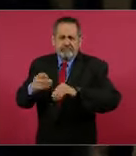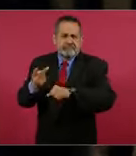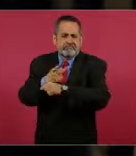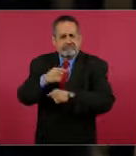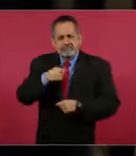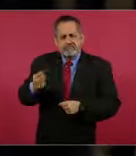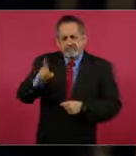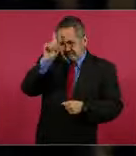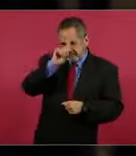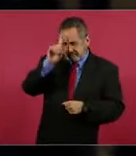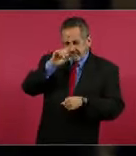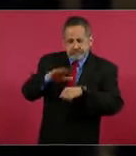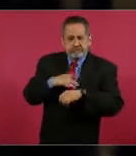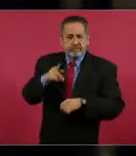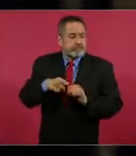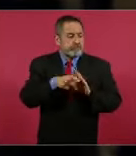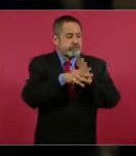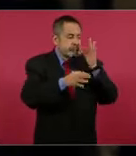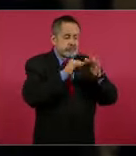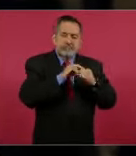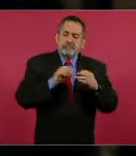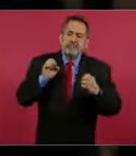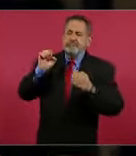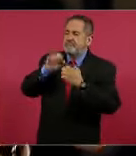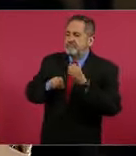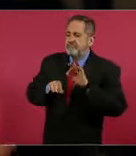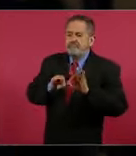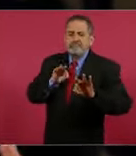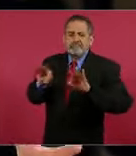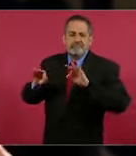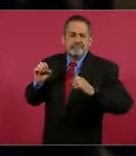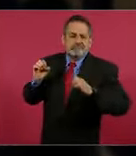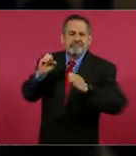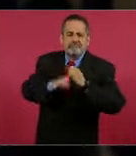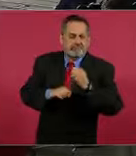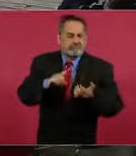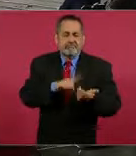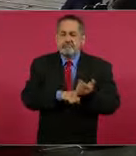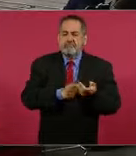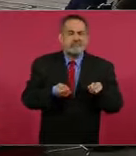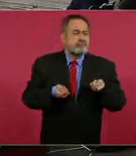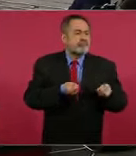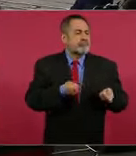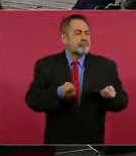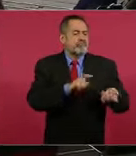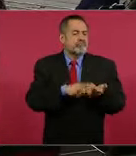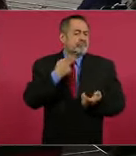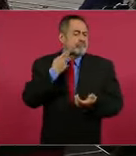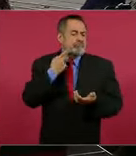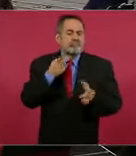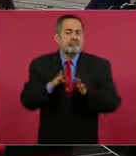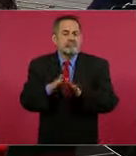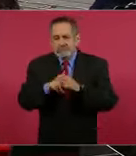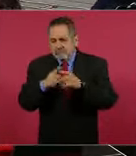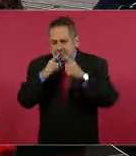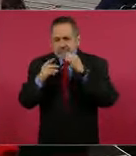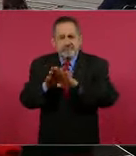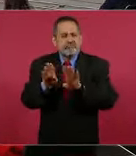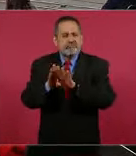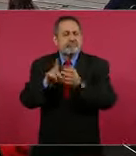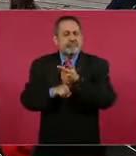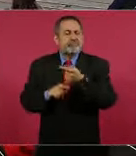es producto de los medios de comunicación que han fungido como actores políticos para pues provocar todo este tipo